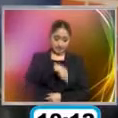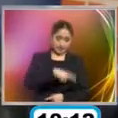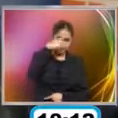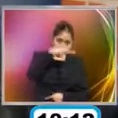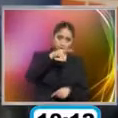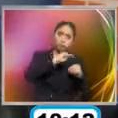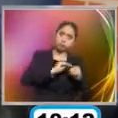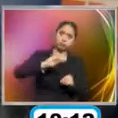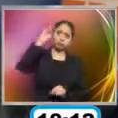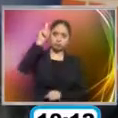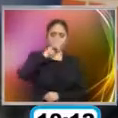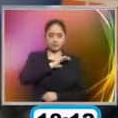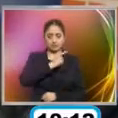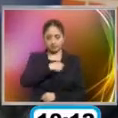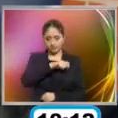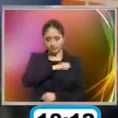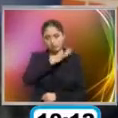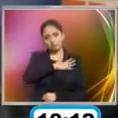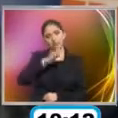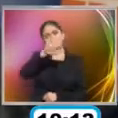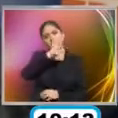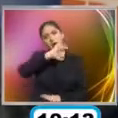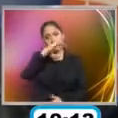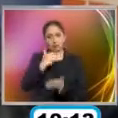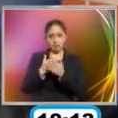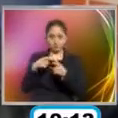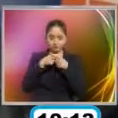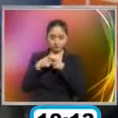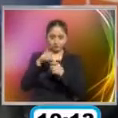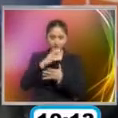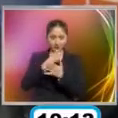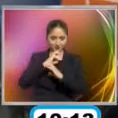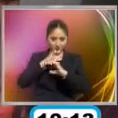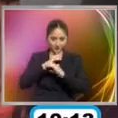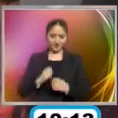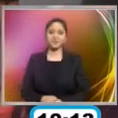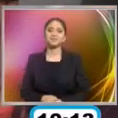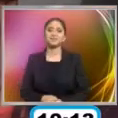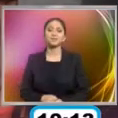Sí, volvemos a España Bueno. a terminar el disco. Perfecto. Sí. Muy bien. Pues